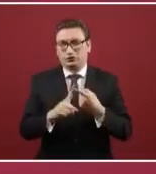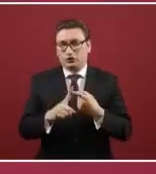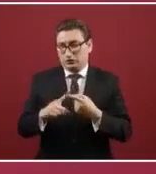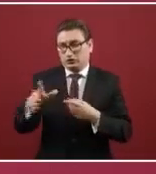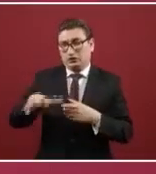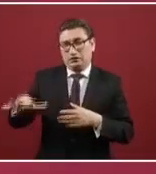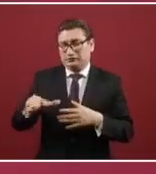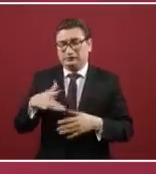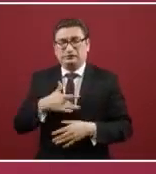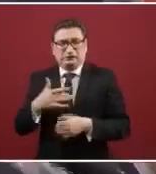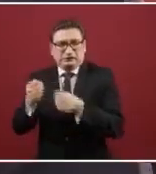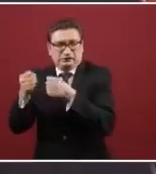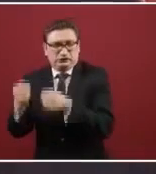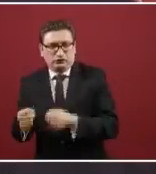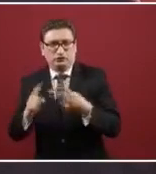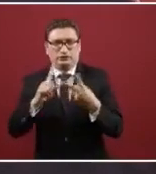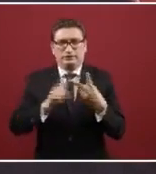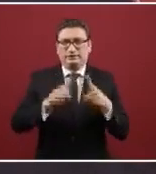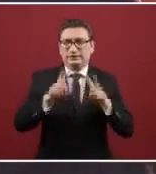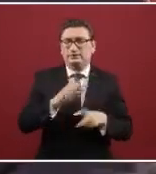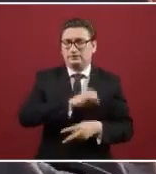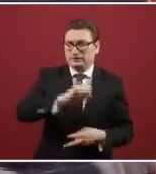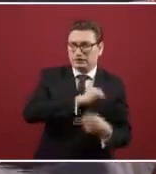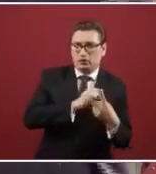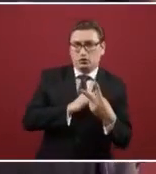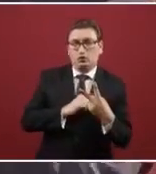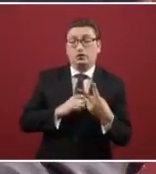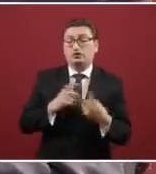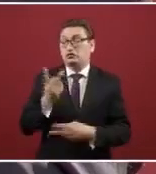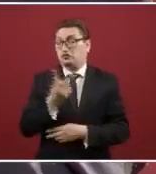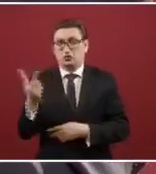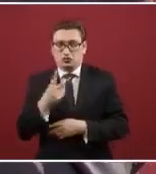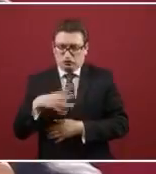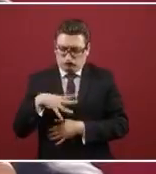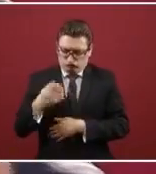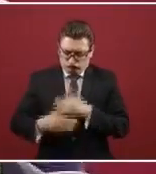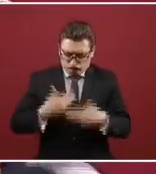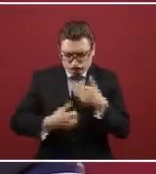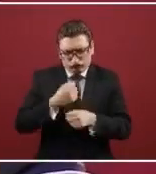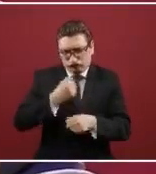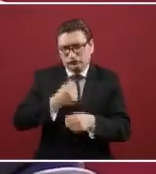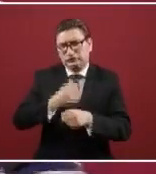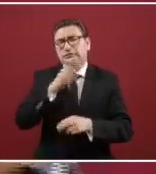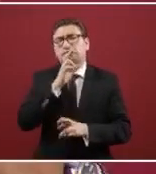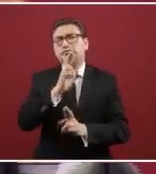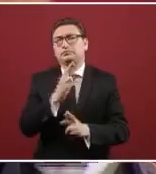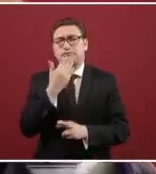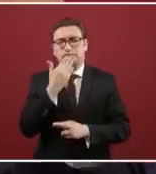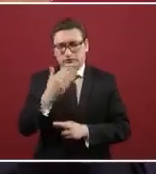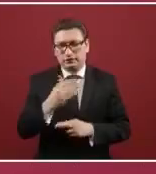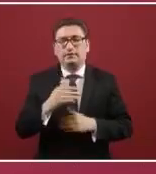Seguridad, salud y salud. Y los dos los vamos a resolver, los dos.